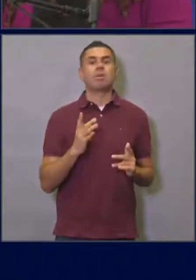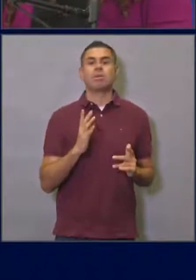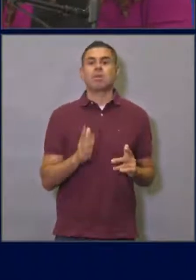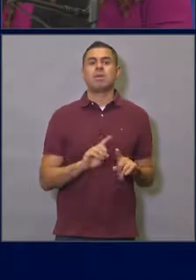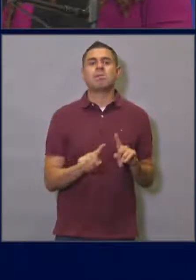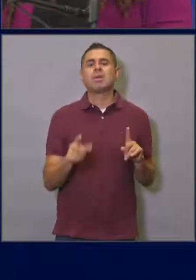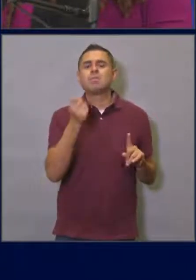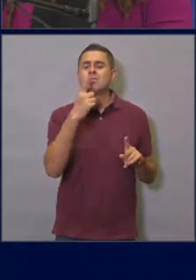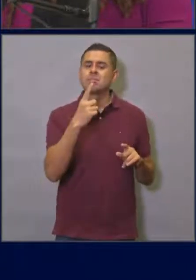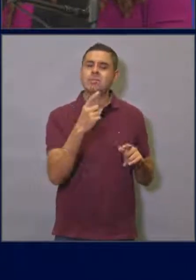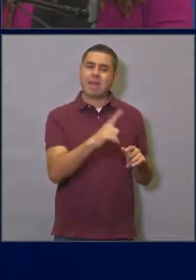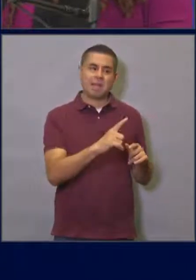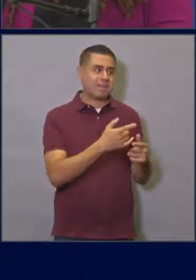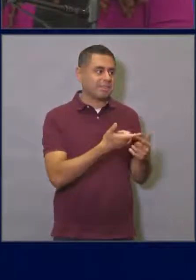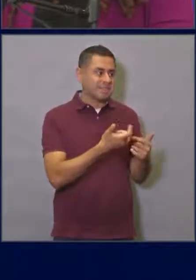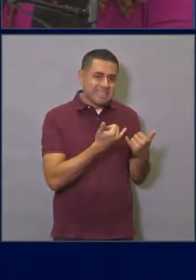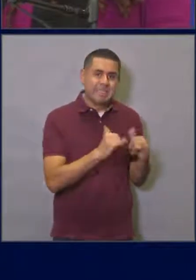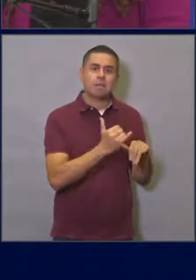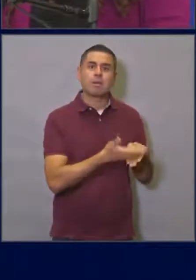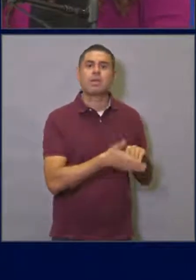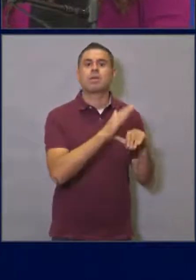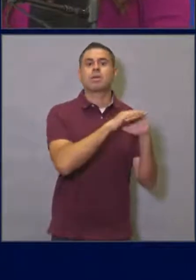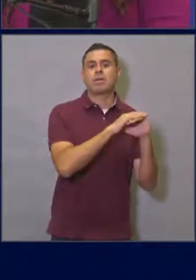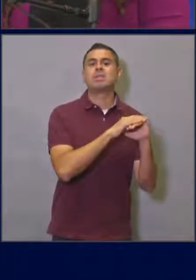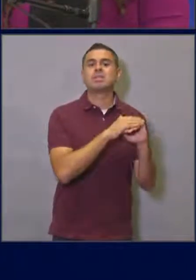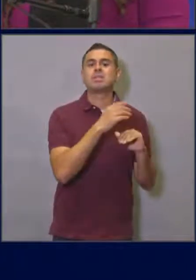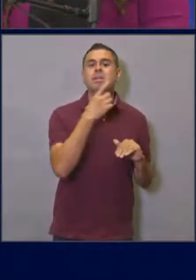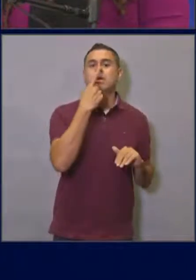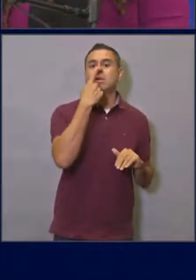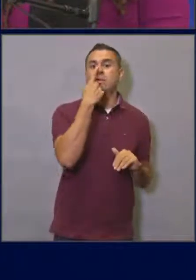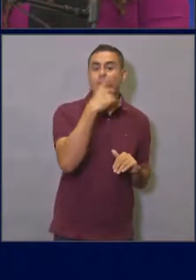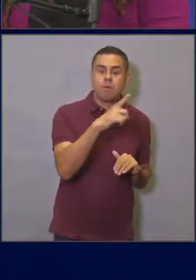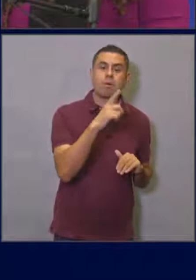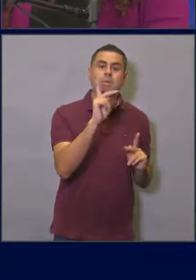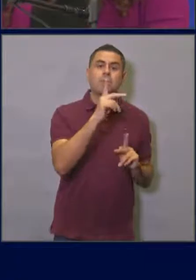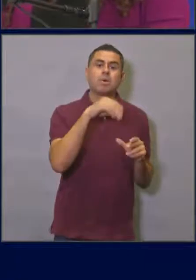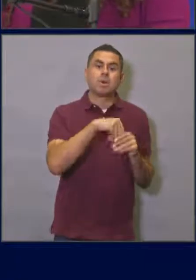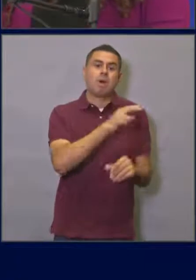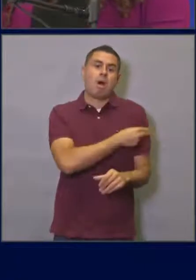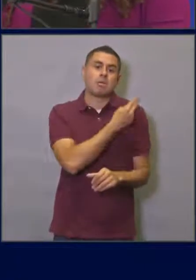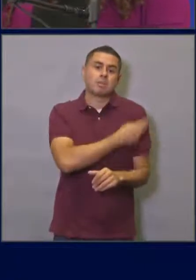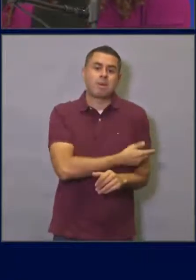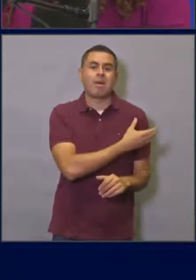después de aumentos en casos. Next slide, please.